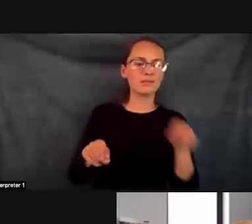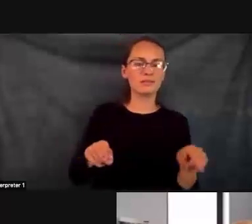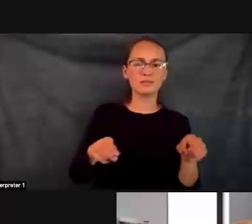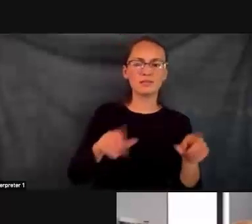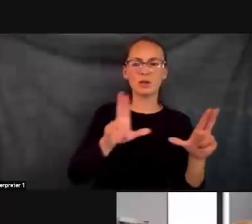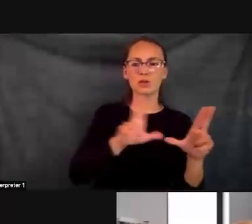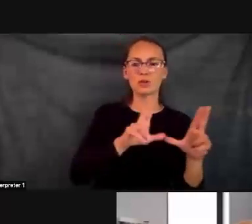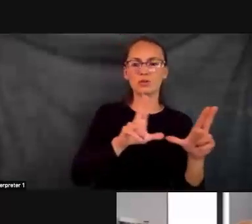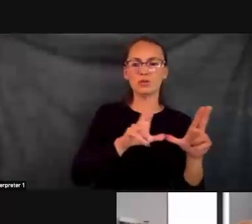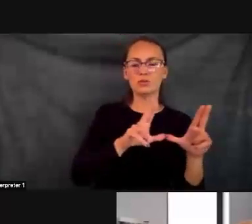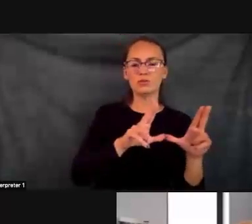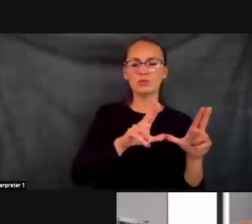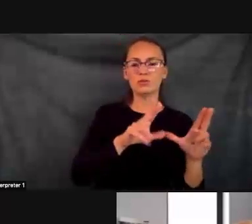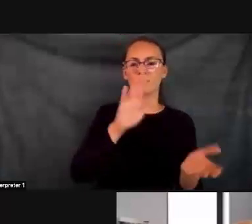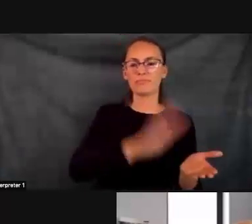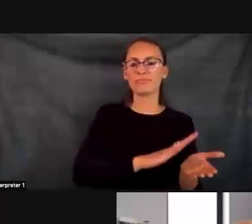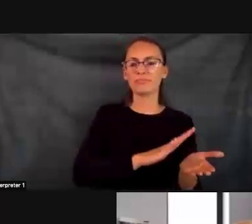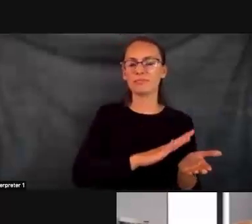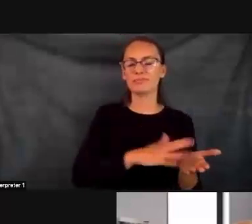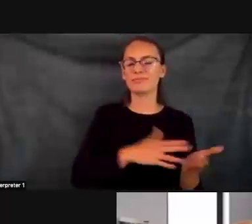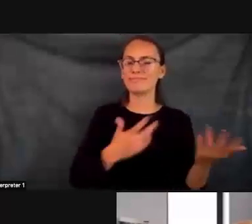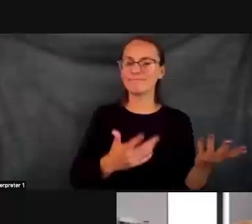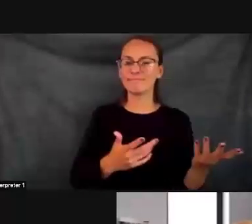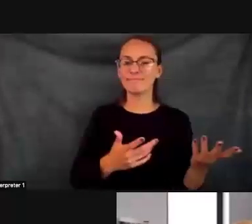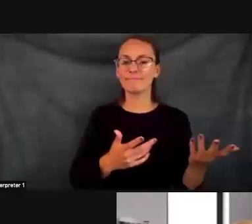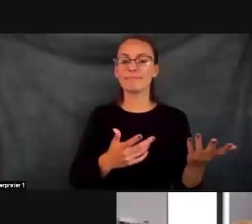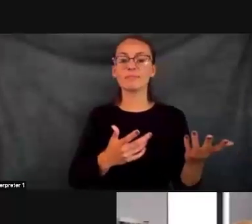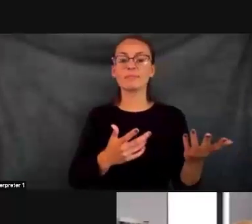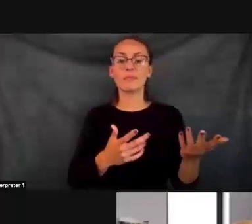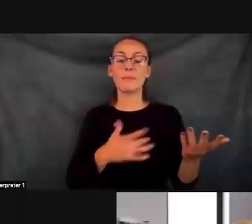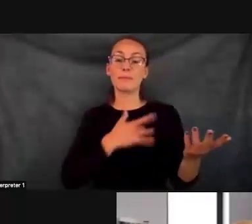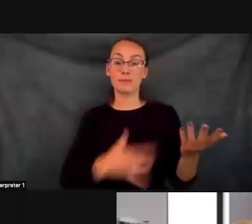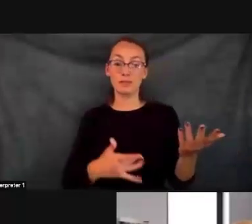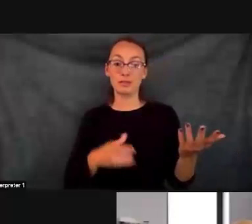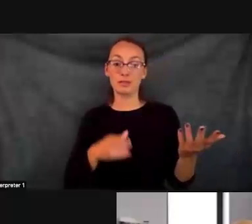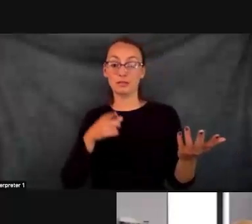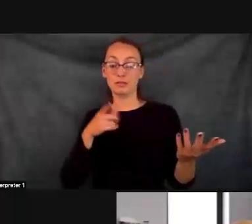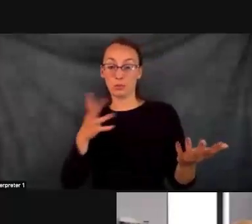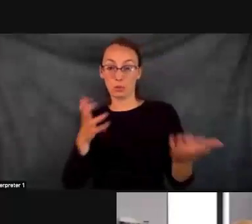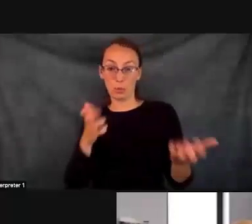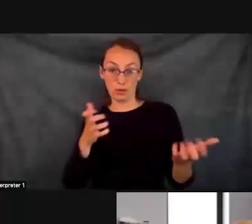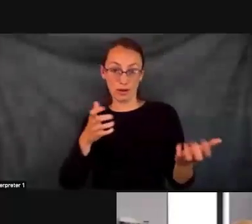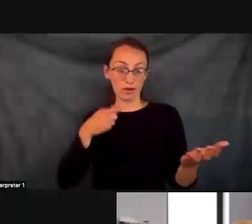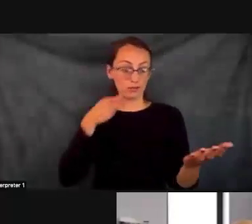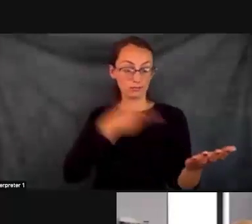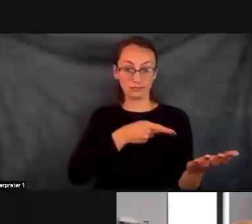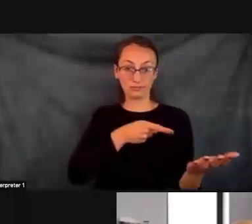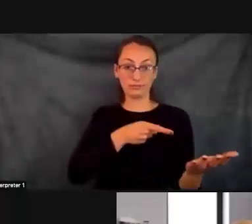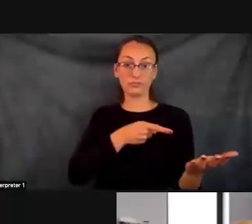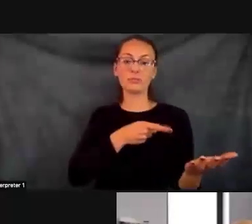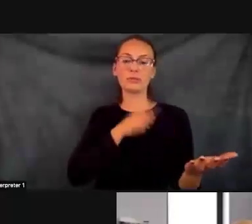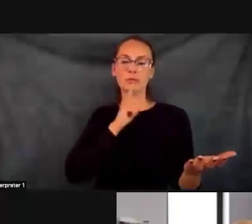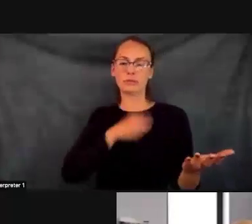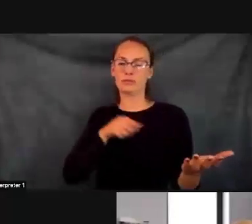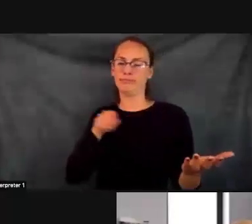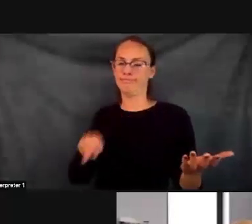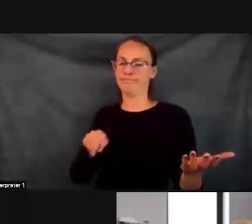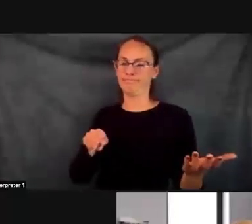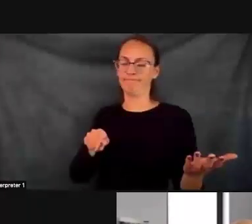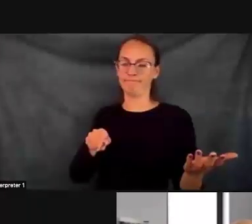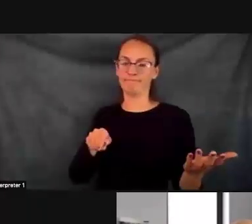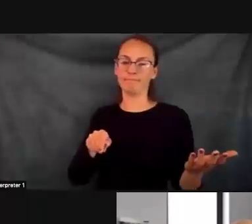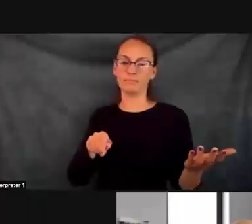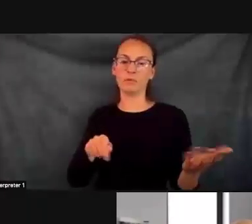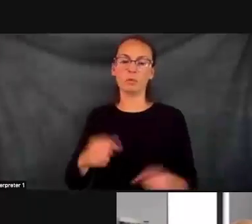costos porque no hay distintos asuntos a resolver. Y normalmente son los dos áreas donde ahorran